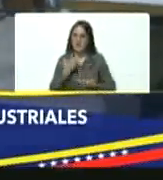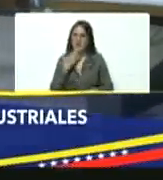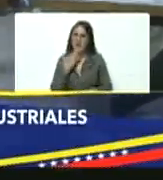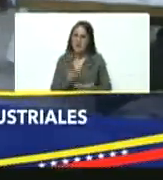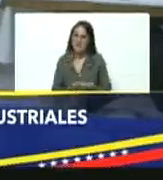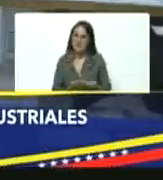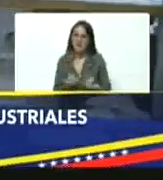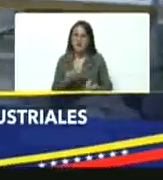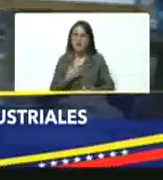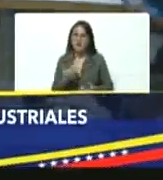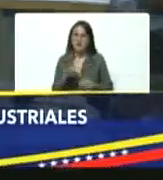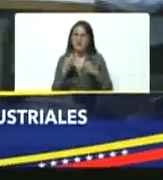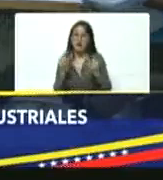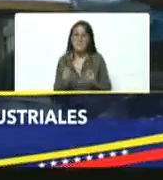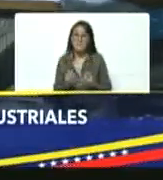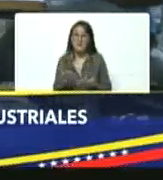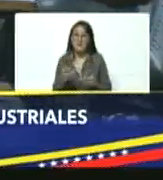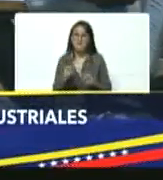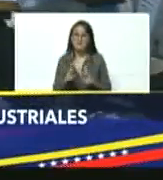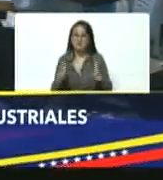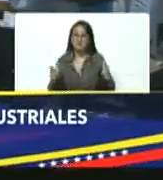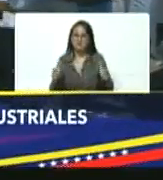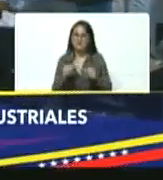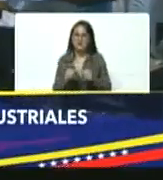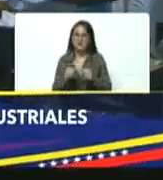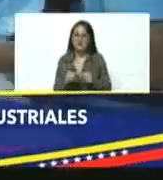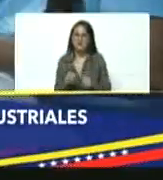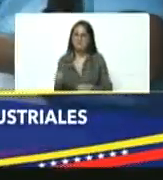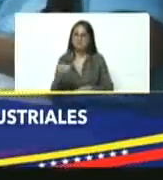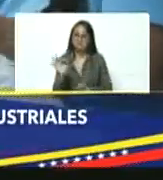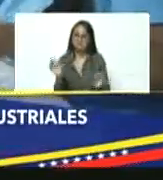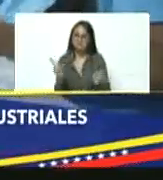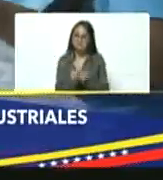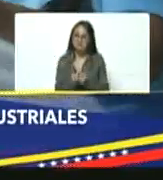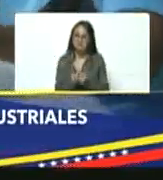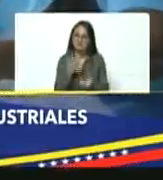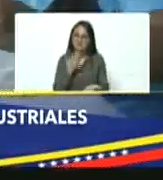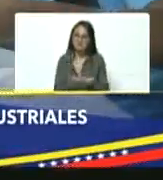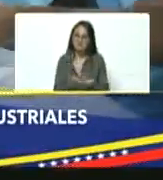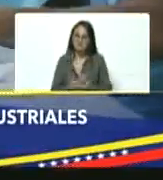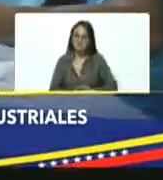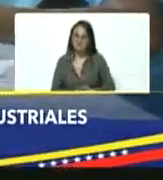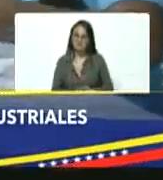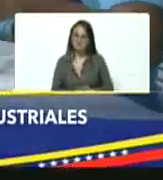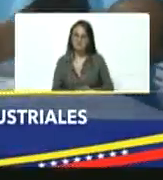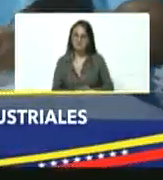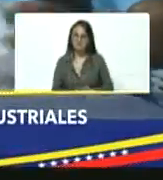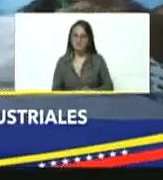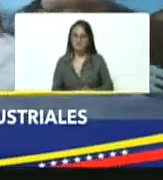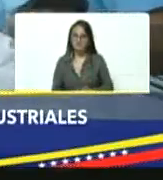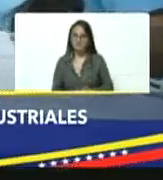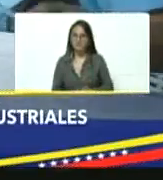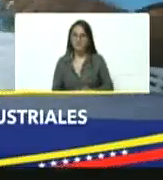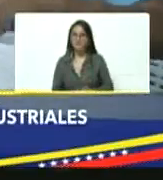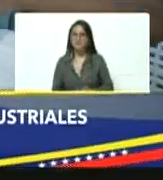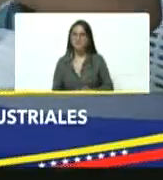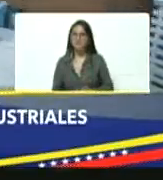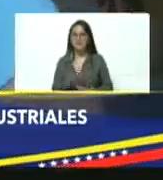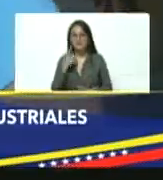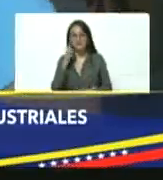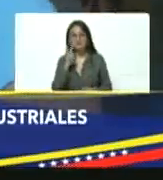y queremos que la familia Servitex siga creciendo. Sin más nada que decir, señor presidente. Muchas gracias. Bueno, presidente, aquí vemos